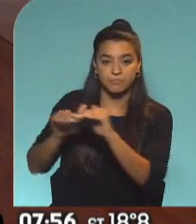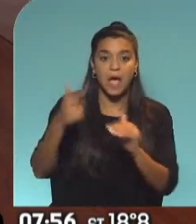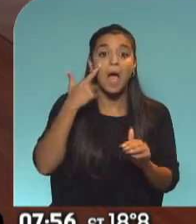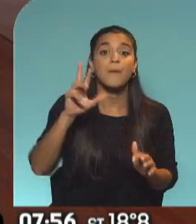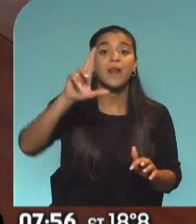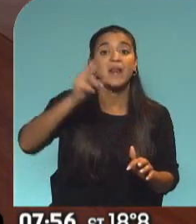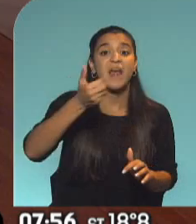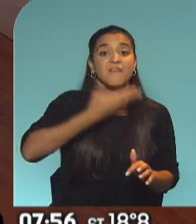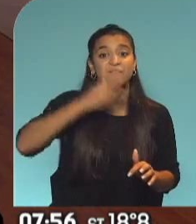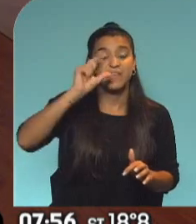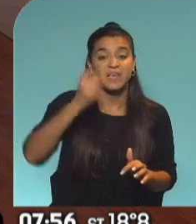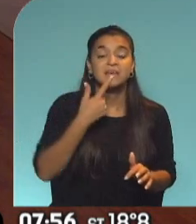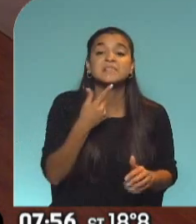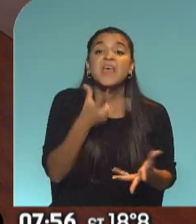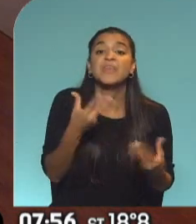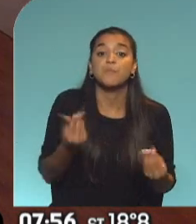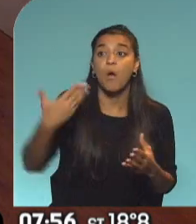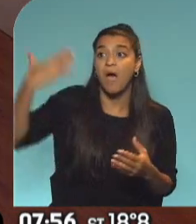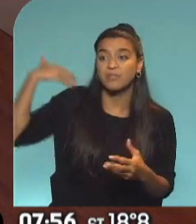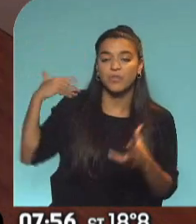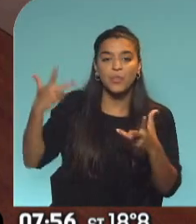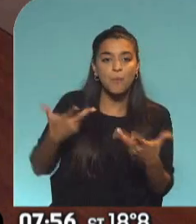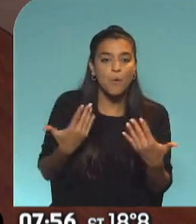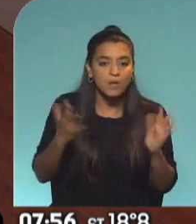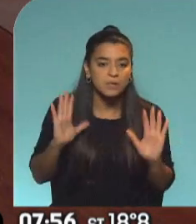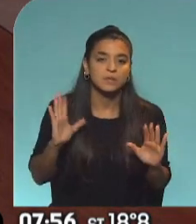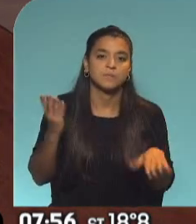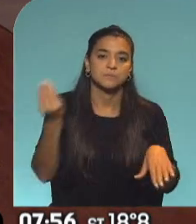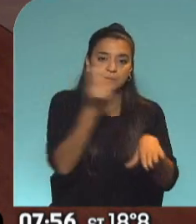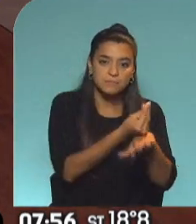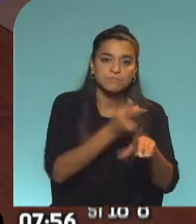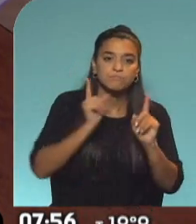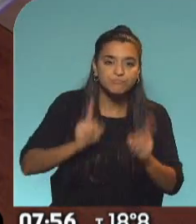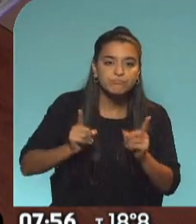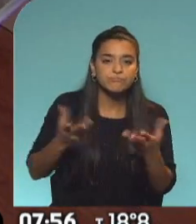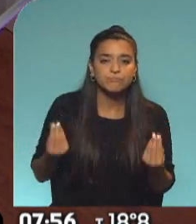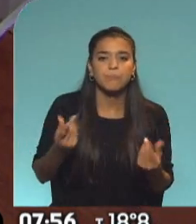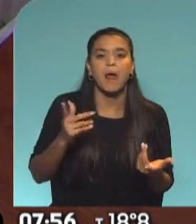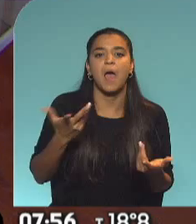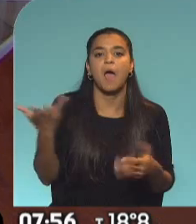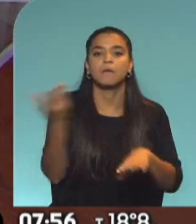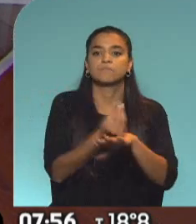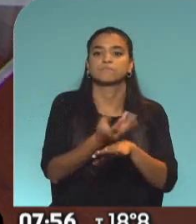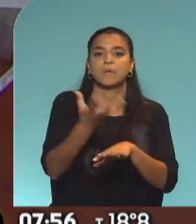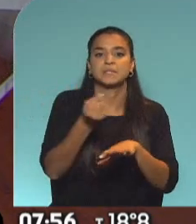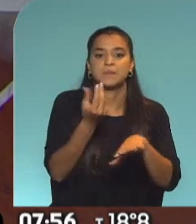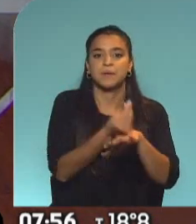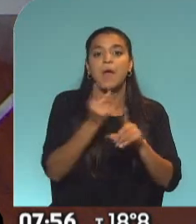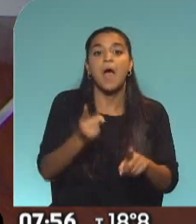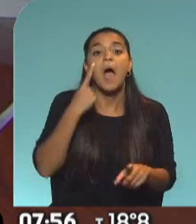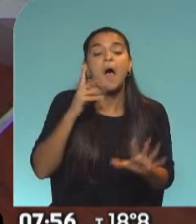porque había manifestado en algún momento la posibilidad de que se mantuvieran las reglas de juego como para aceptar el cargo exactamente